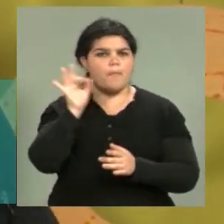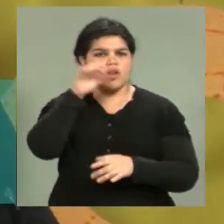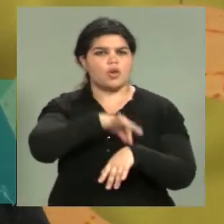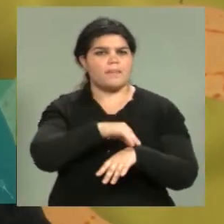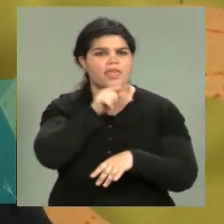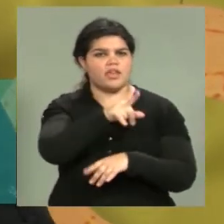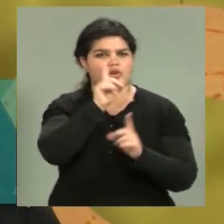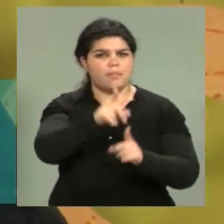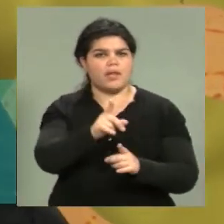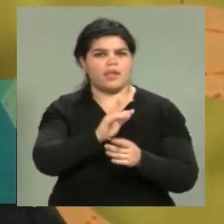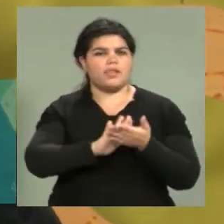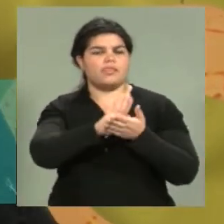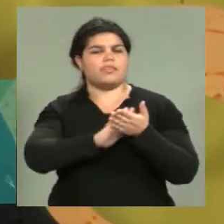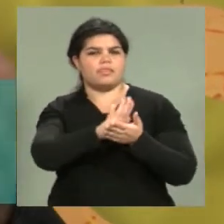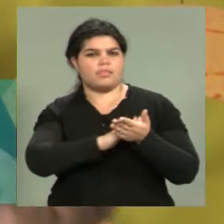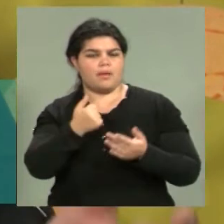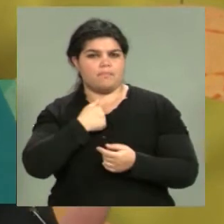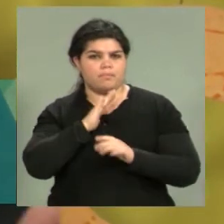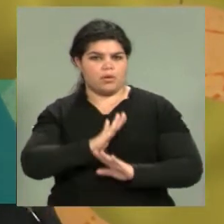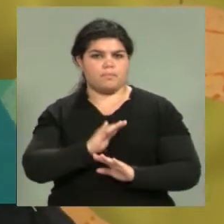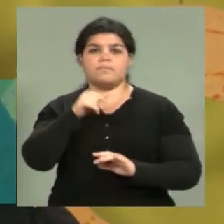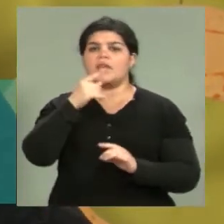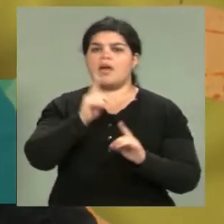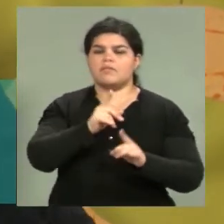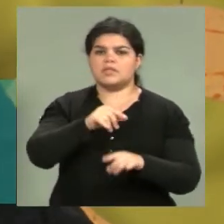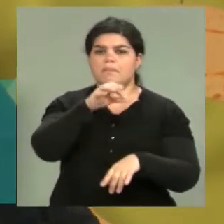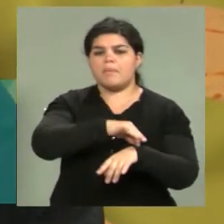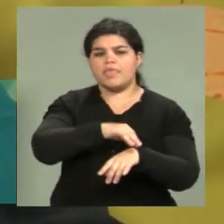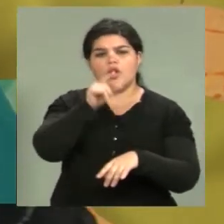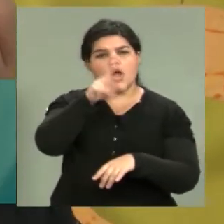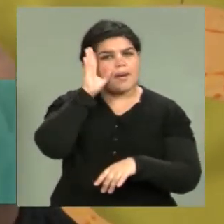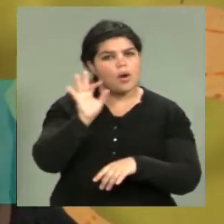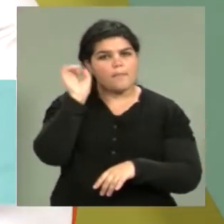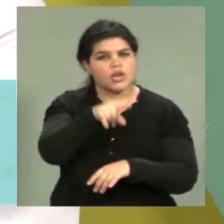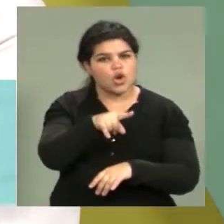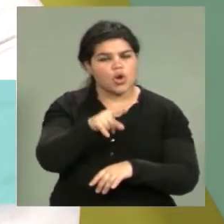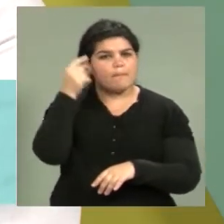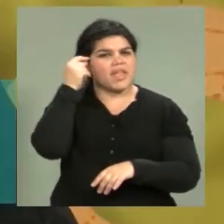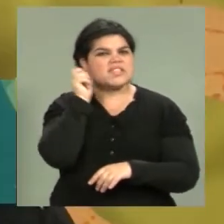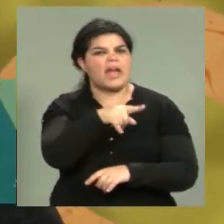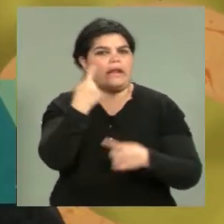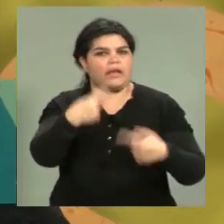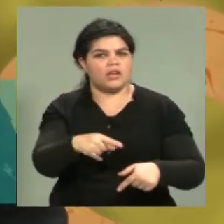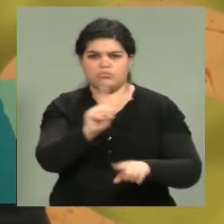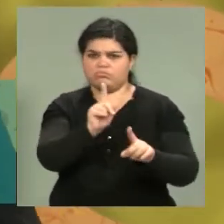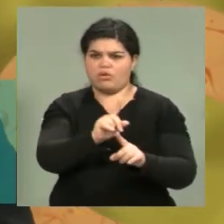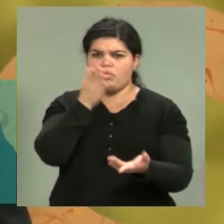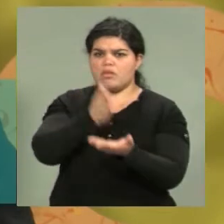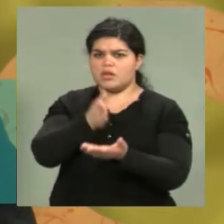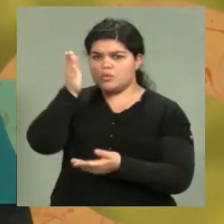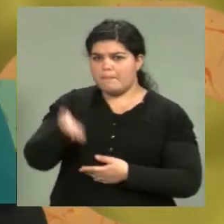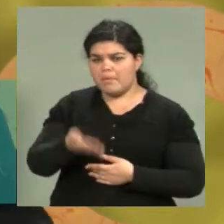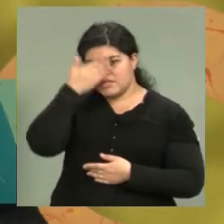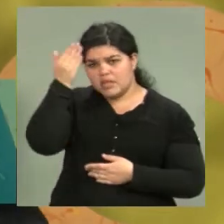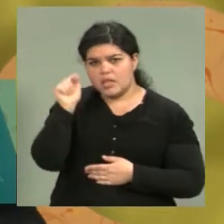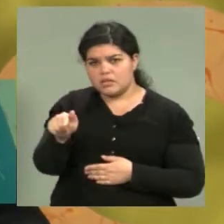audiencia, esto de que acá no se trata de lo que quiere el doctor o de lo que piensa el doctor o su opinión, sino de que ese derecho de ese paciente se le cumpla.